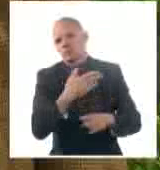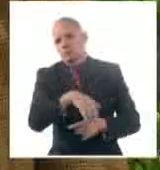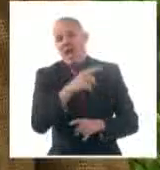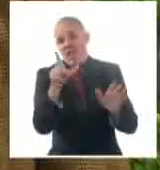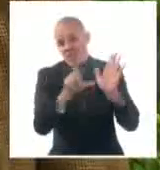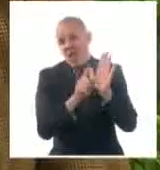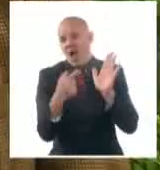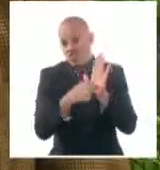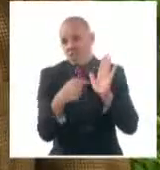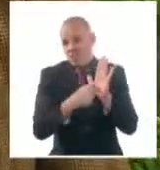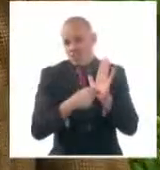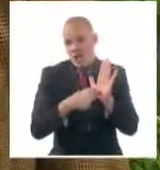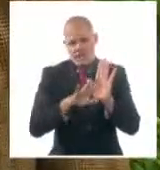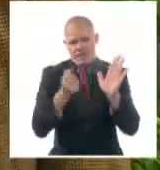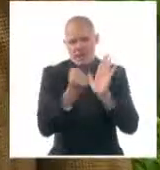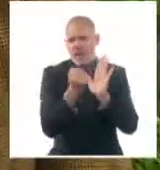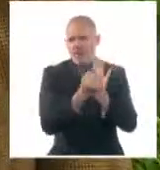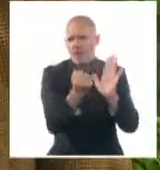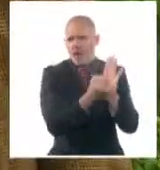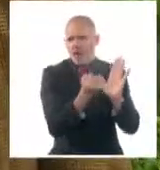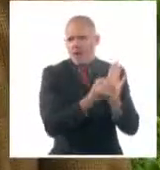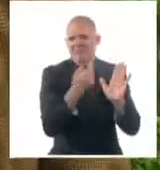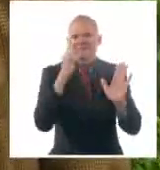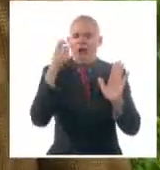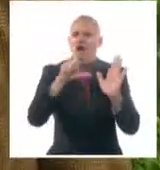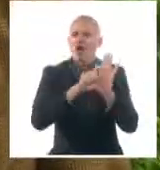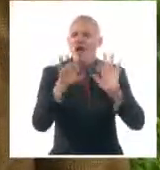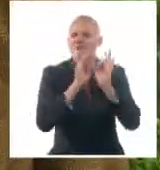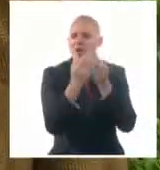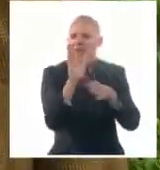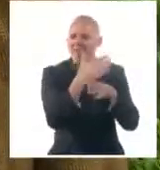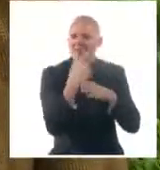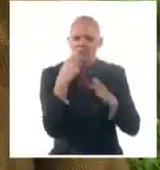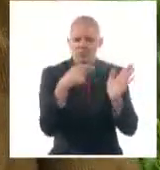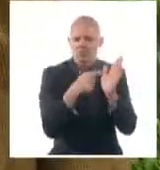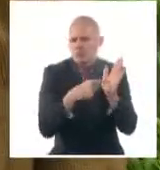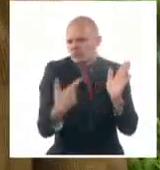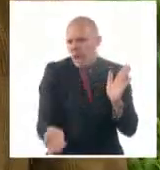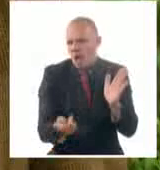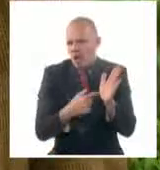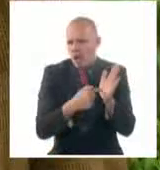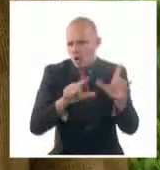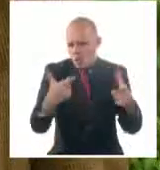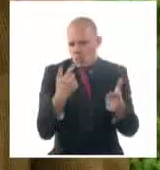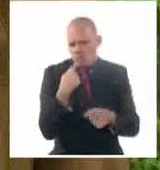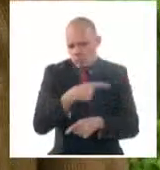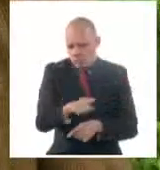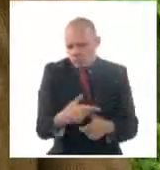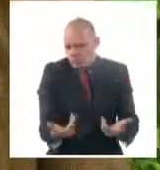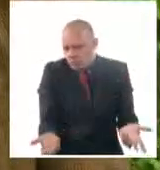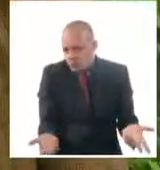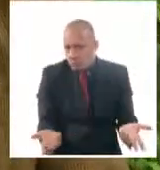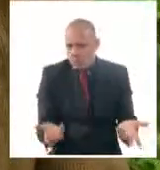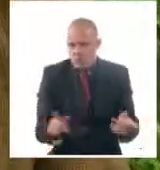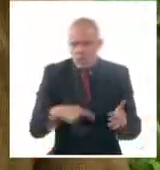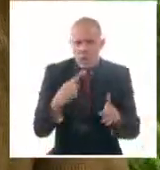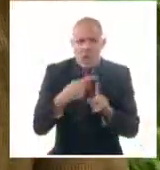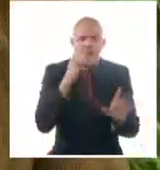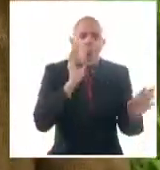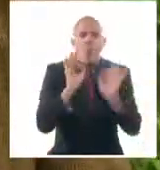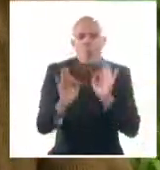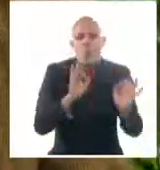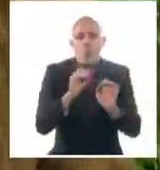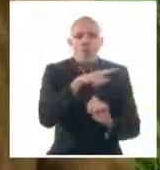leyes que hemos aprobado, el Código de la Familia y otras leyes que tienen que ver con la protección de los derechos